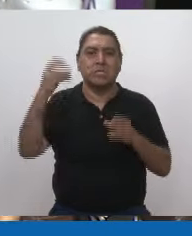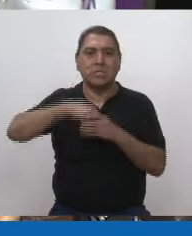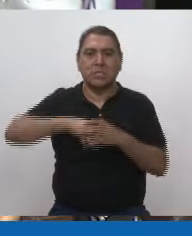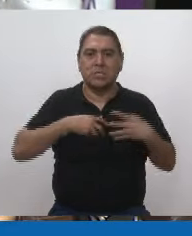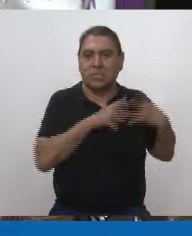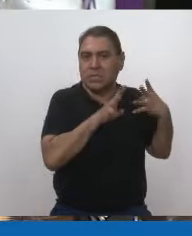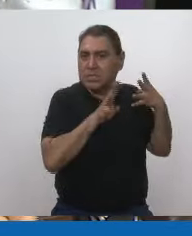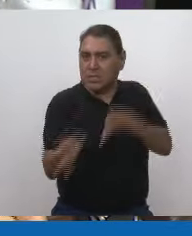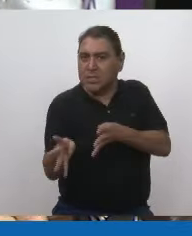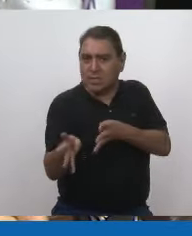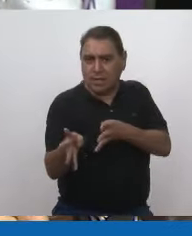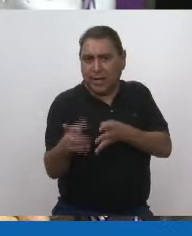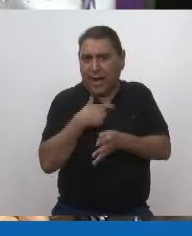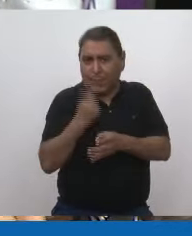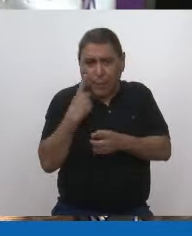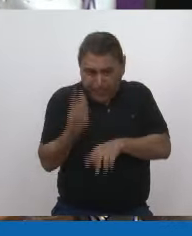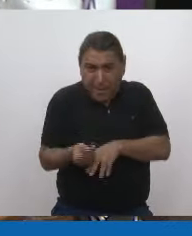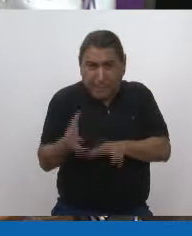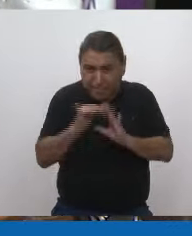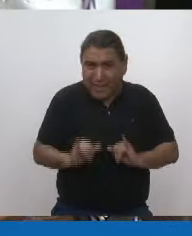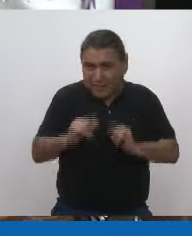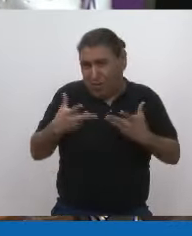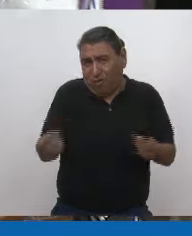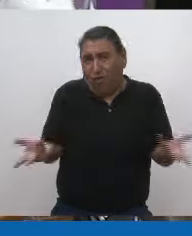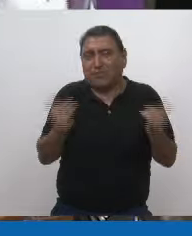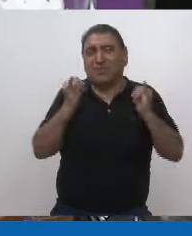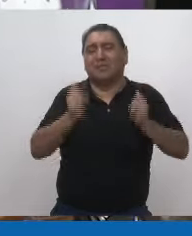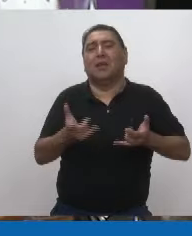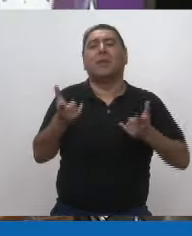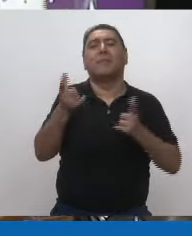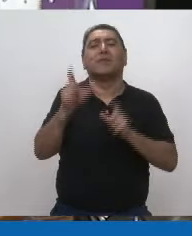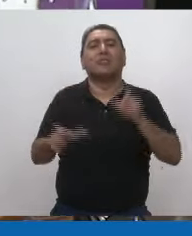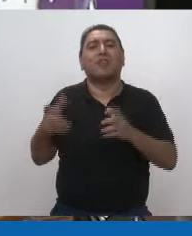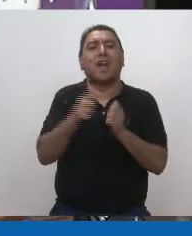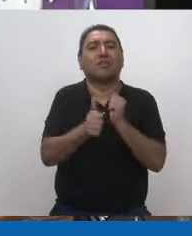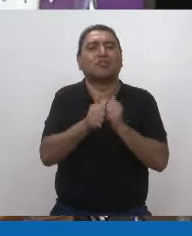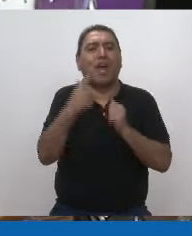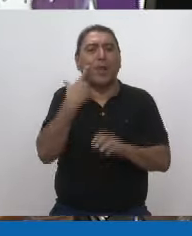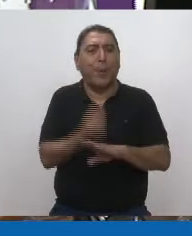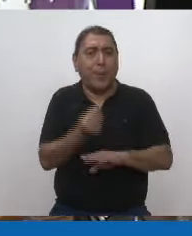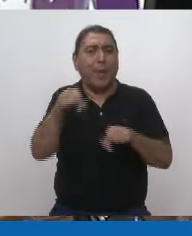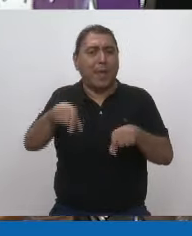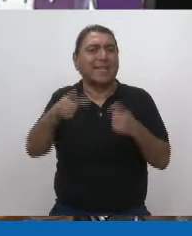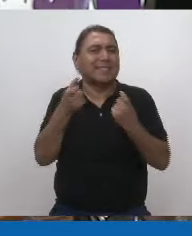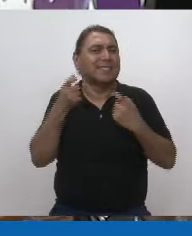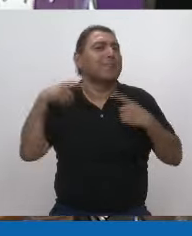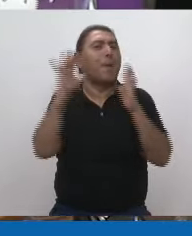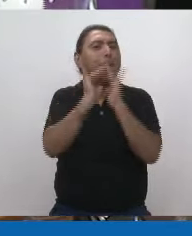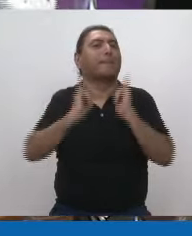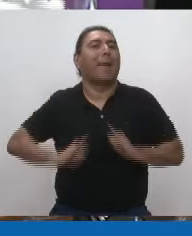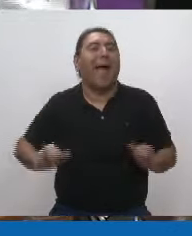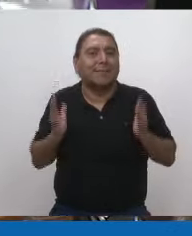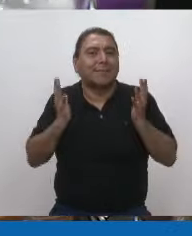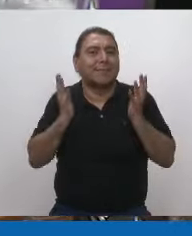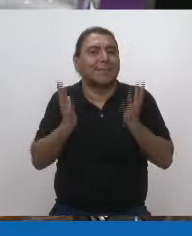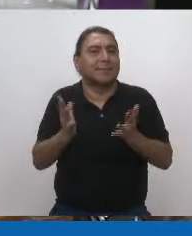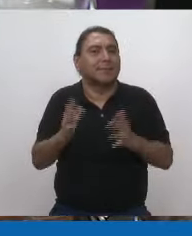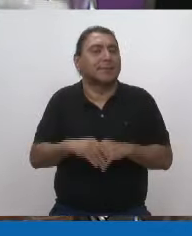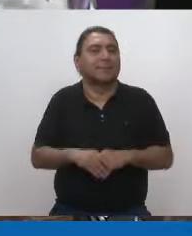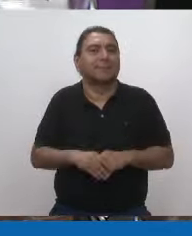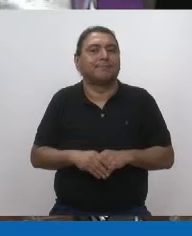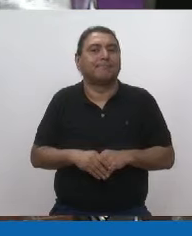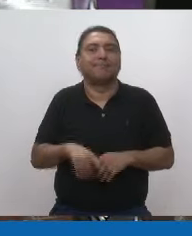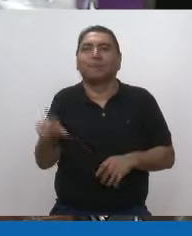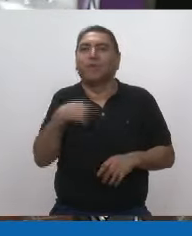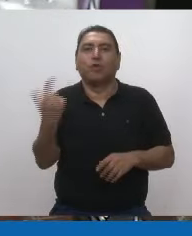queremos todos lo mismo, no queremos vivir todos en paz. Los rosarinos necesitamos paz. Y